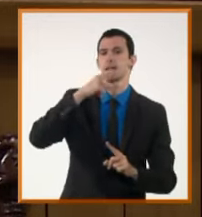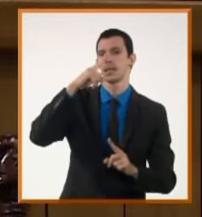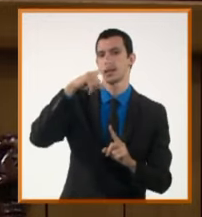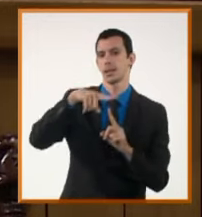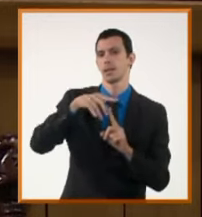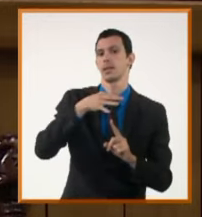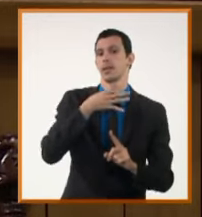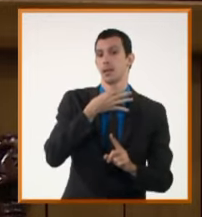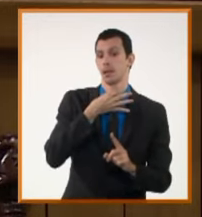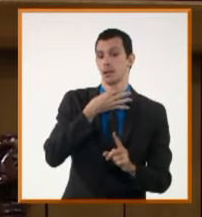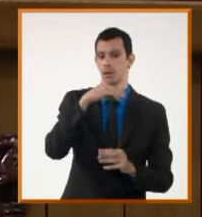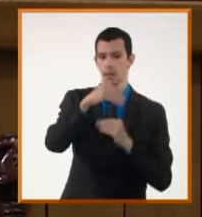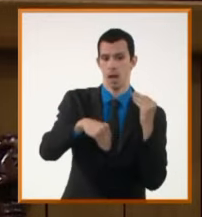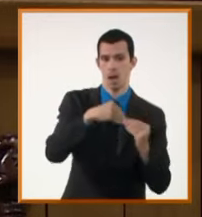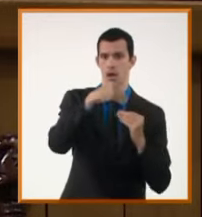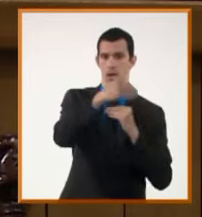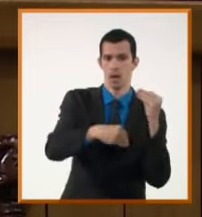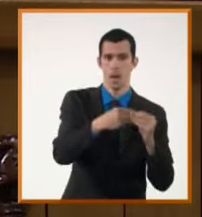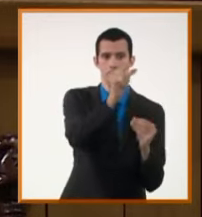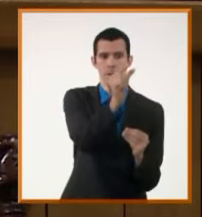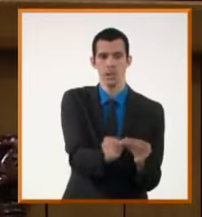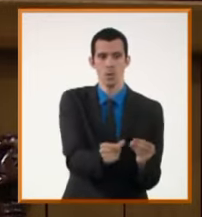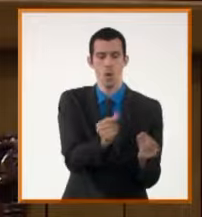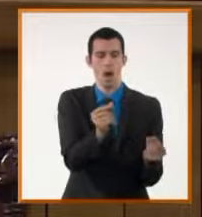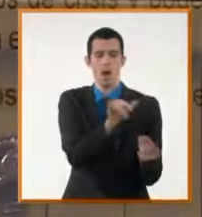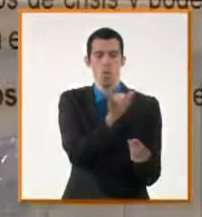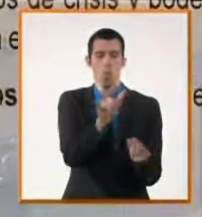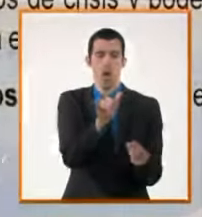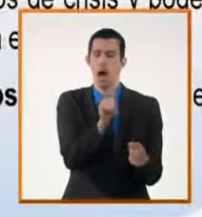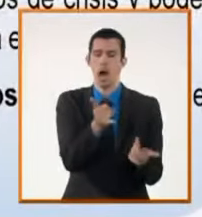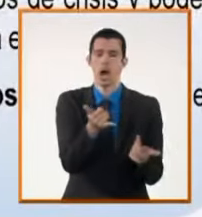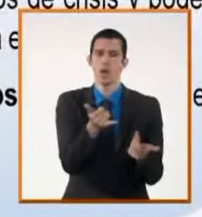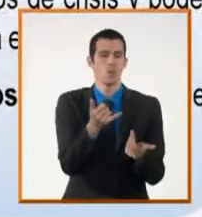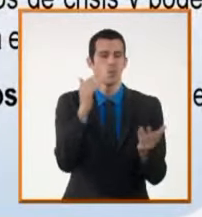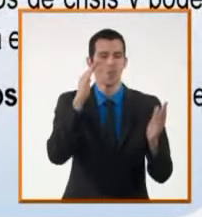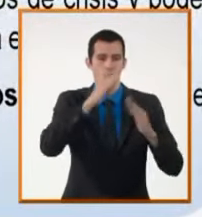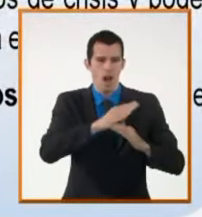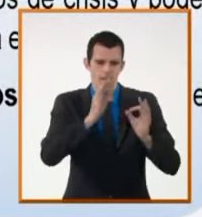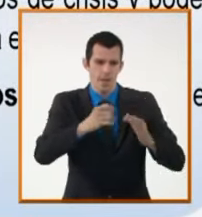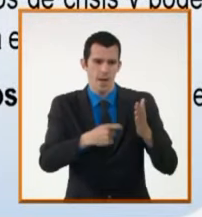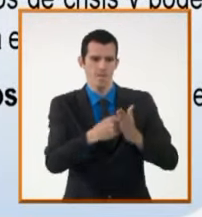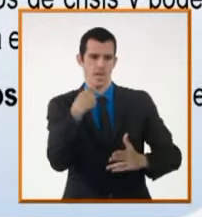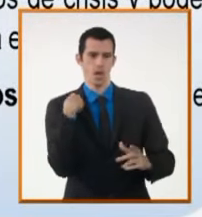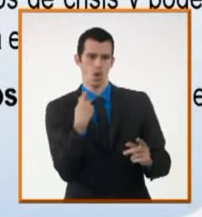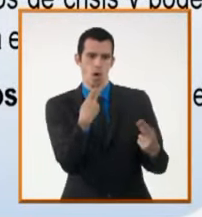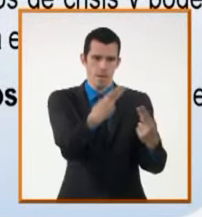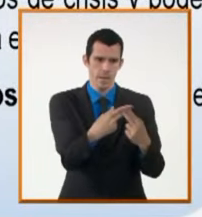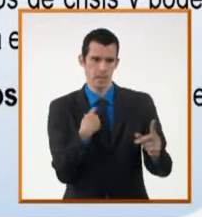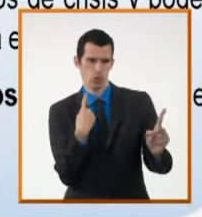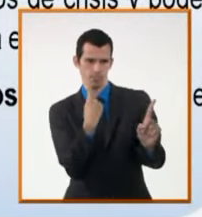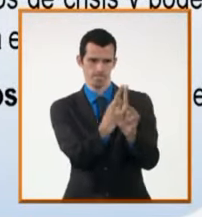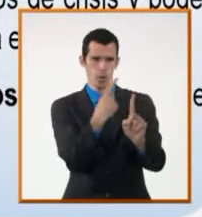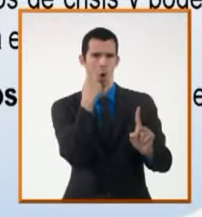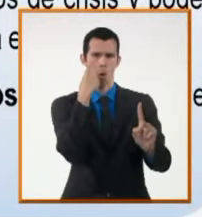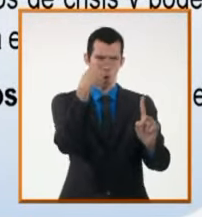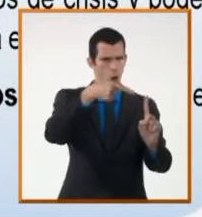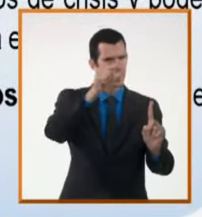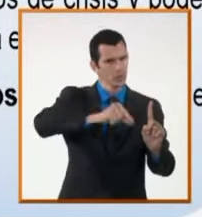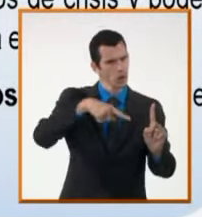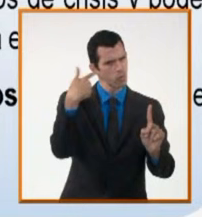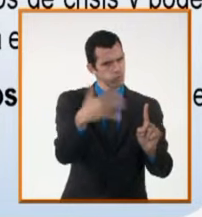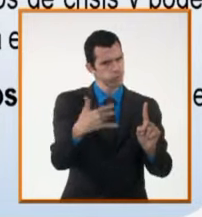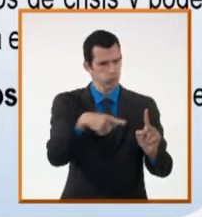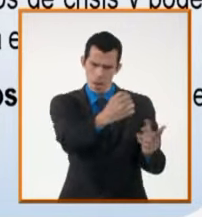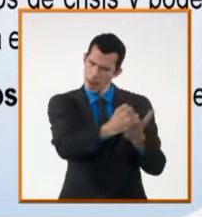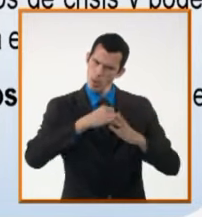los priorizamos siempre. Igual que la formación de los cuadros en estos momentos que vivimos, que tengan cualidades éticas,